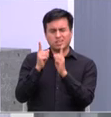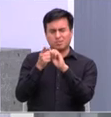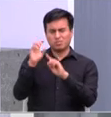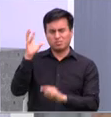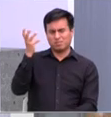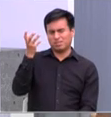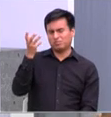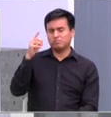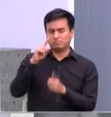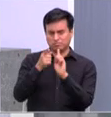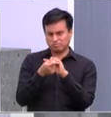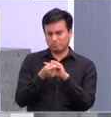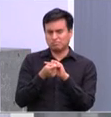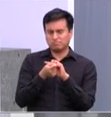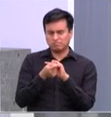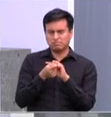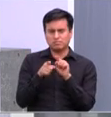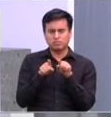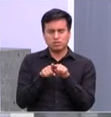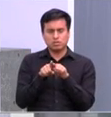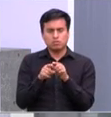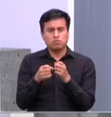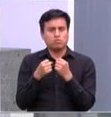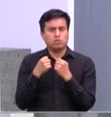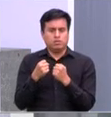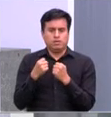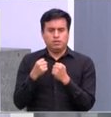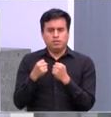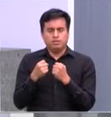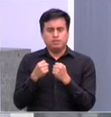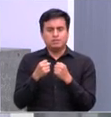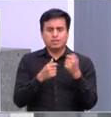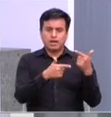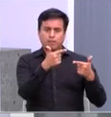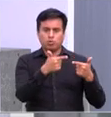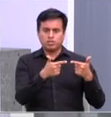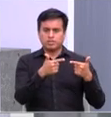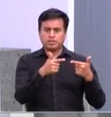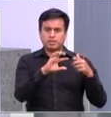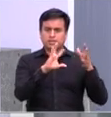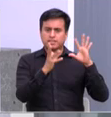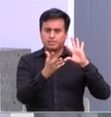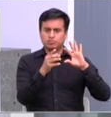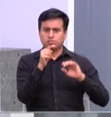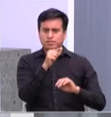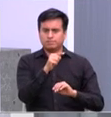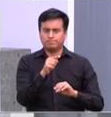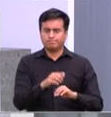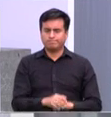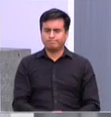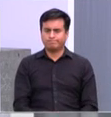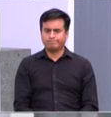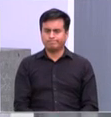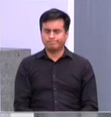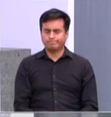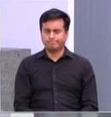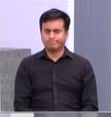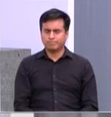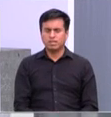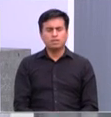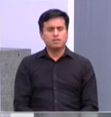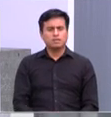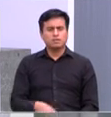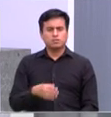climático, increpando fuertemente a la política internacional.